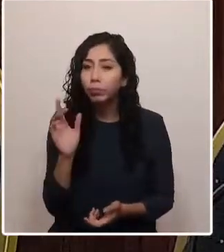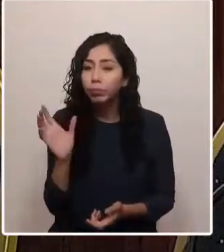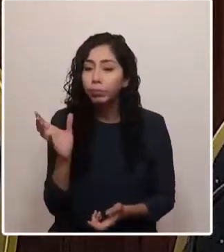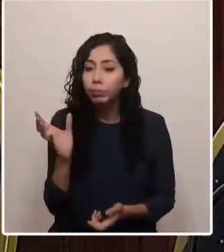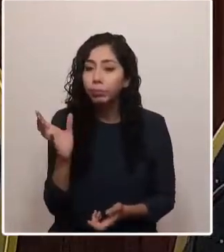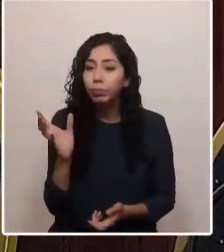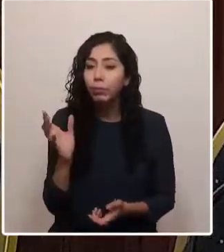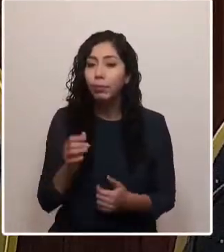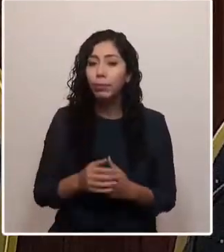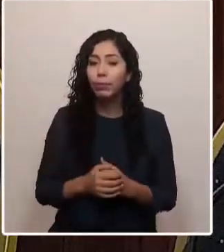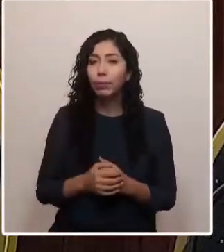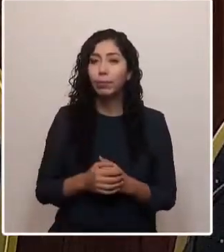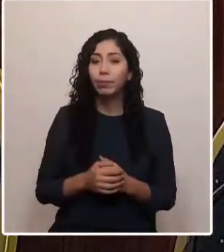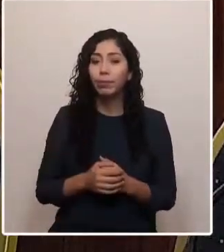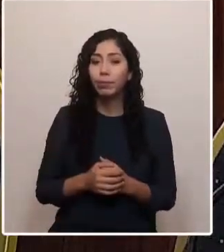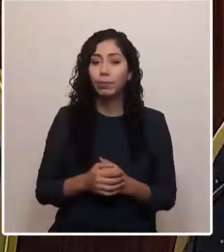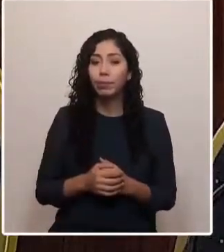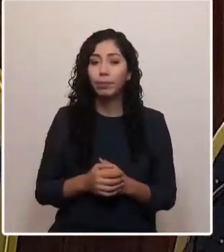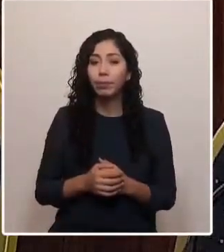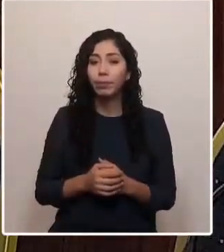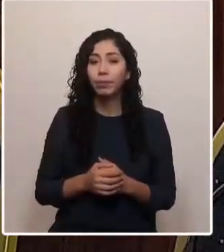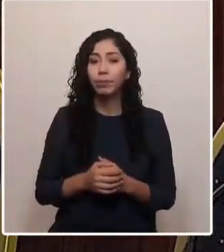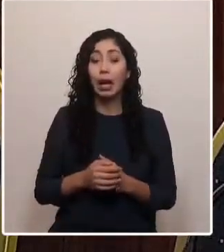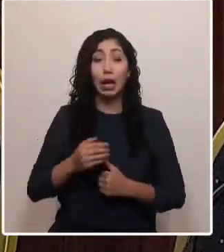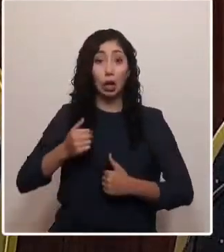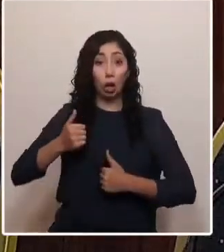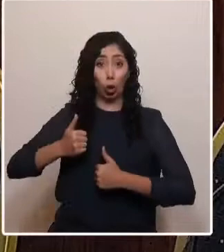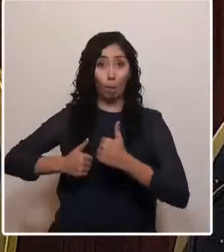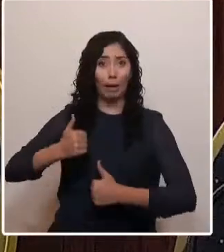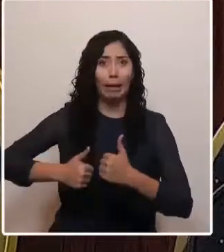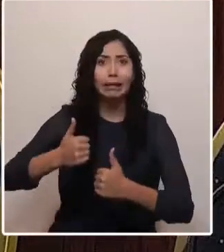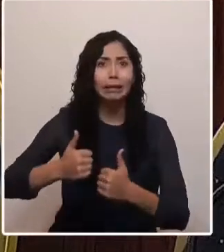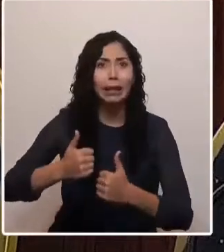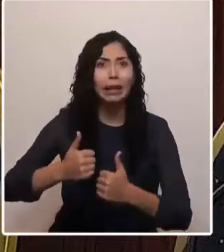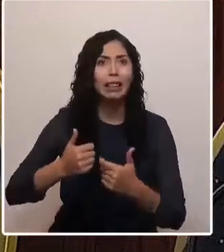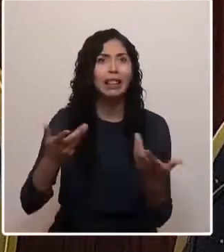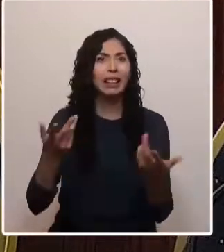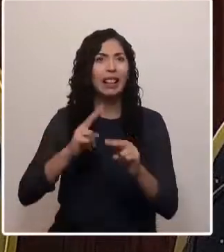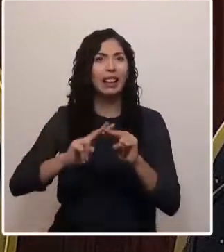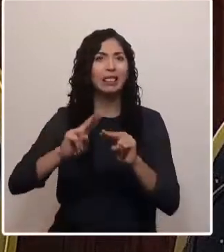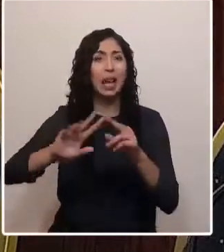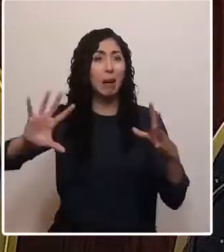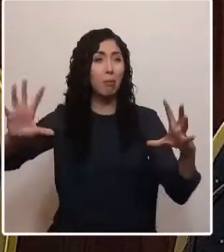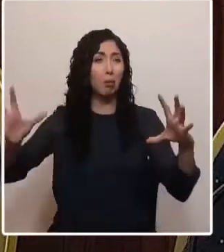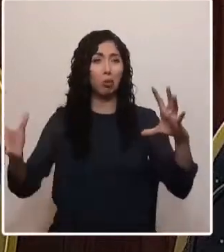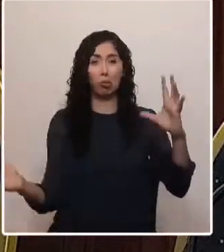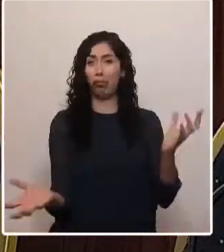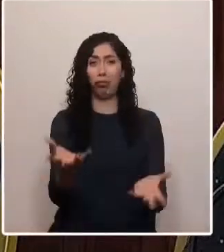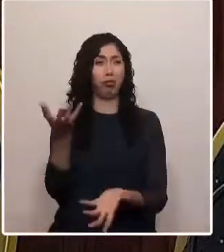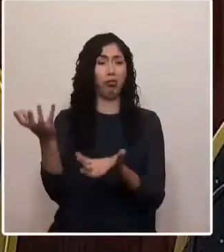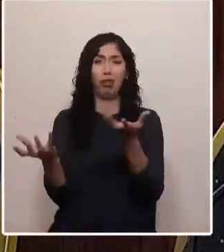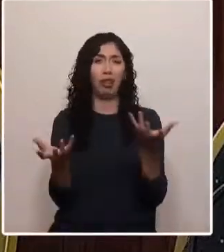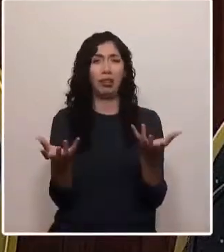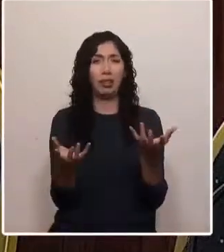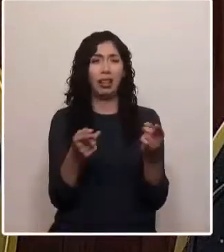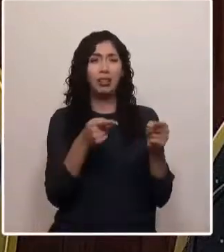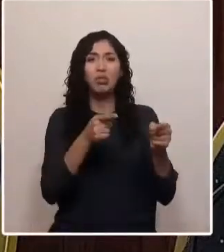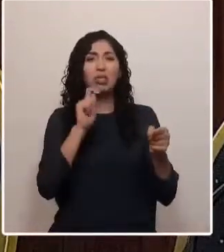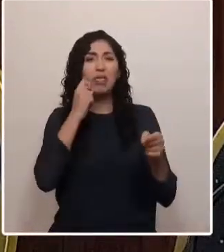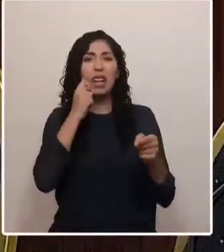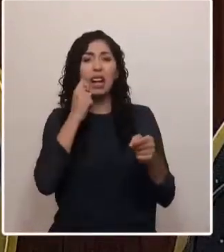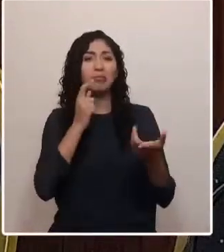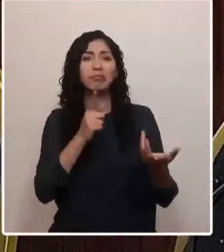y la acumulación tienen al mundo en llamas. Esos valores en realidad son antivalores,